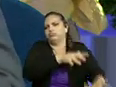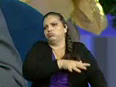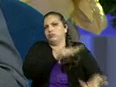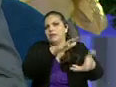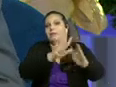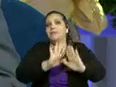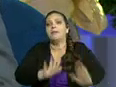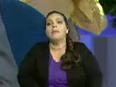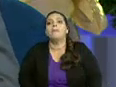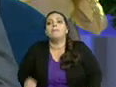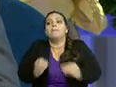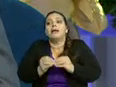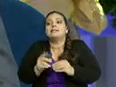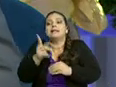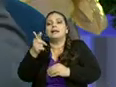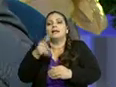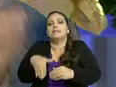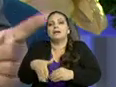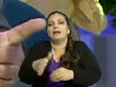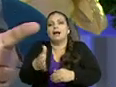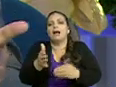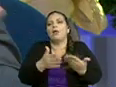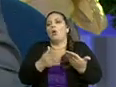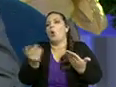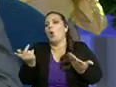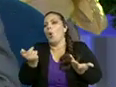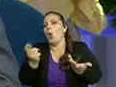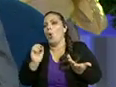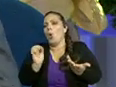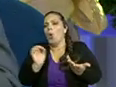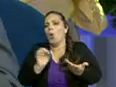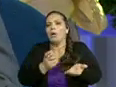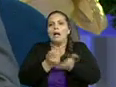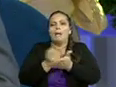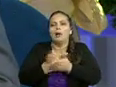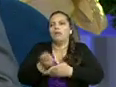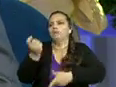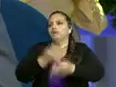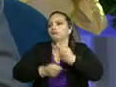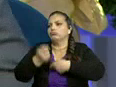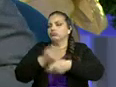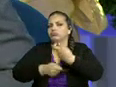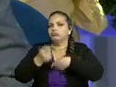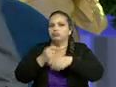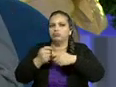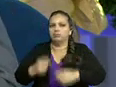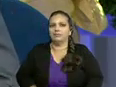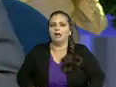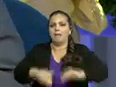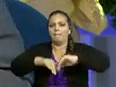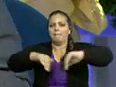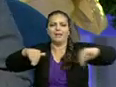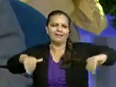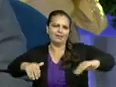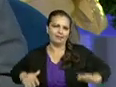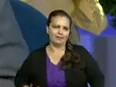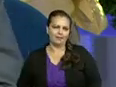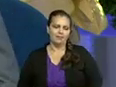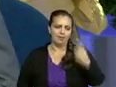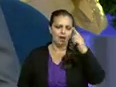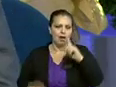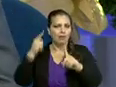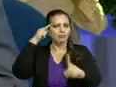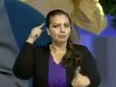crecimiento del 4.8% de estas exportaciones no petroleras. En eso estamos enfocados, en que crezca no solamente